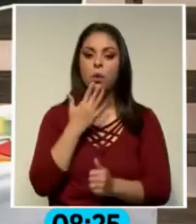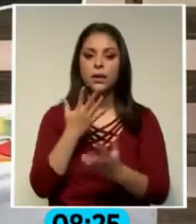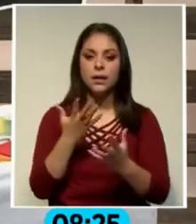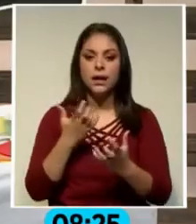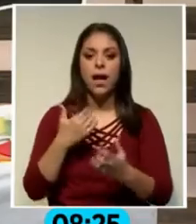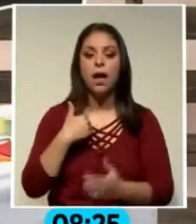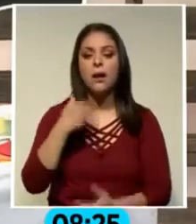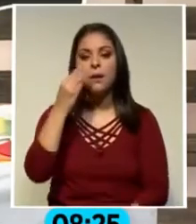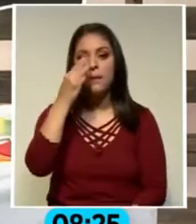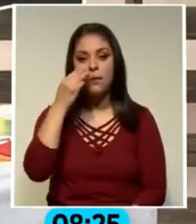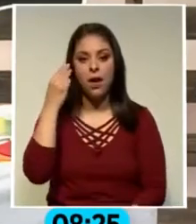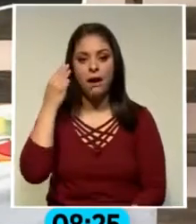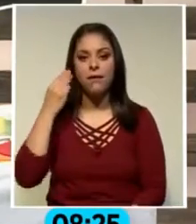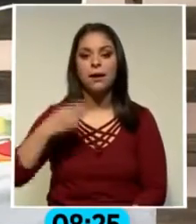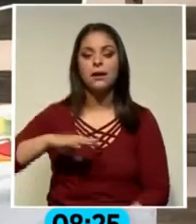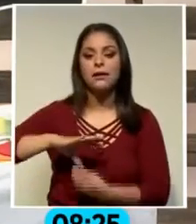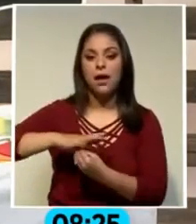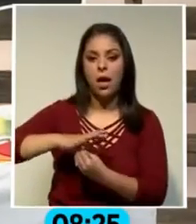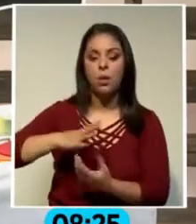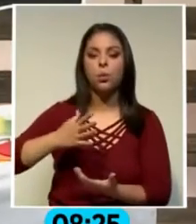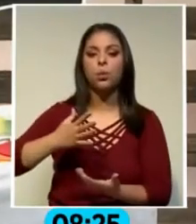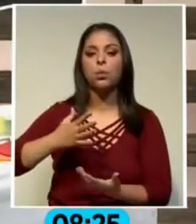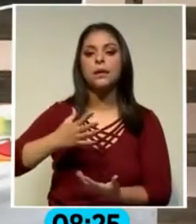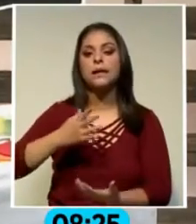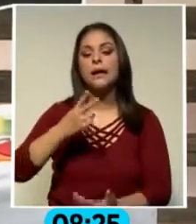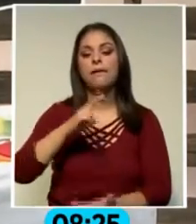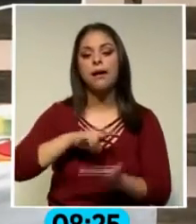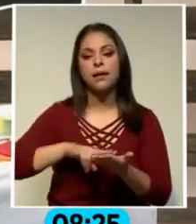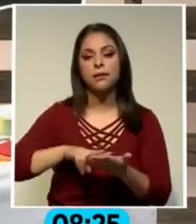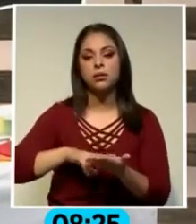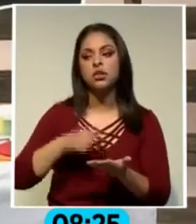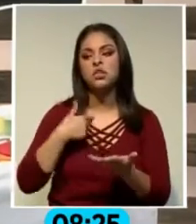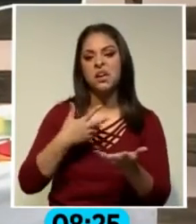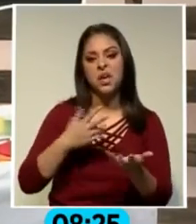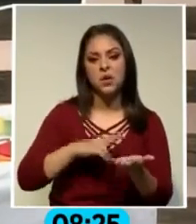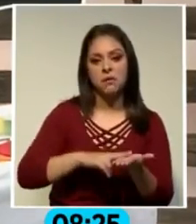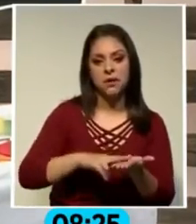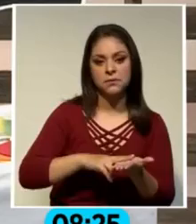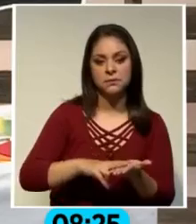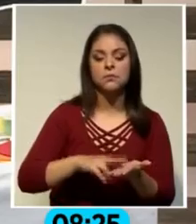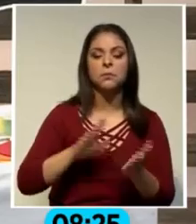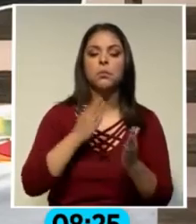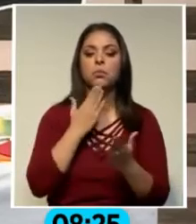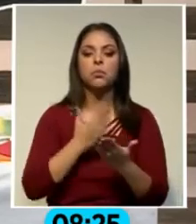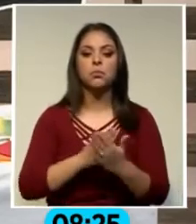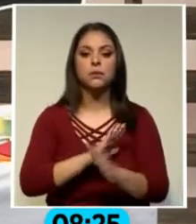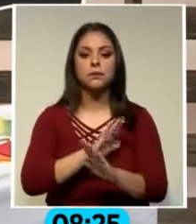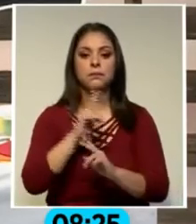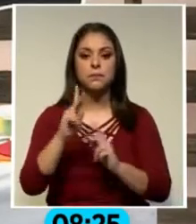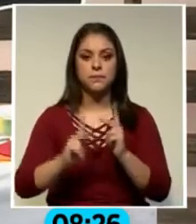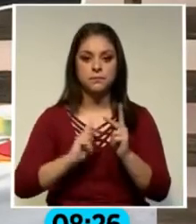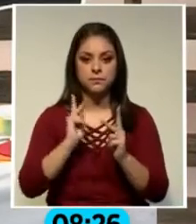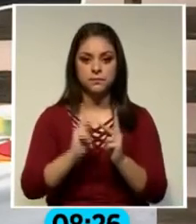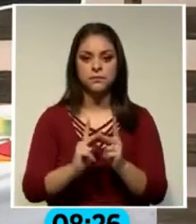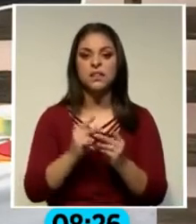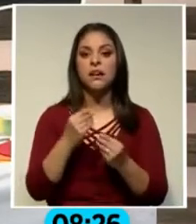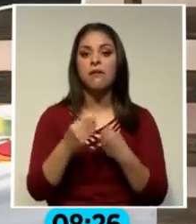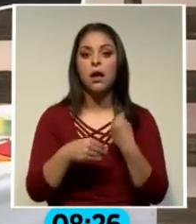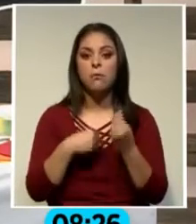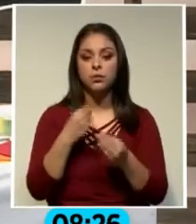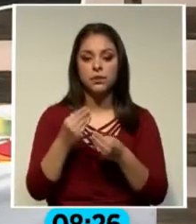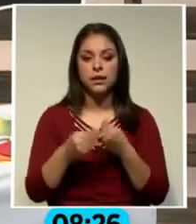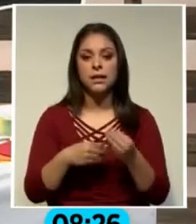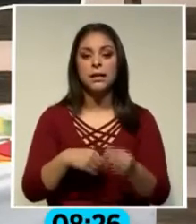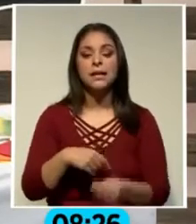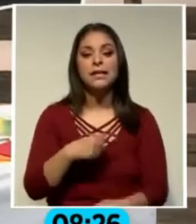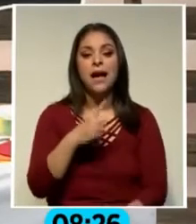y tenemos verde. A mí me gusta verde. ¿A vos te gusta verde? Ok, entonces a mí me gusta lila. Bueno. Perfecto. ¿Qué vamos a hacer? Cuando hablamos hablamos de